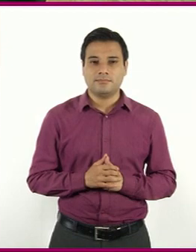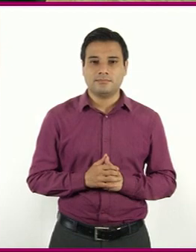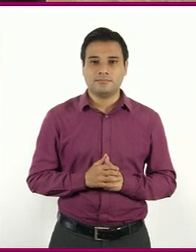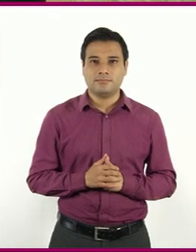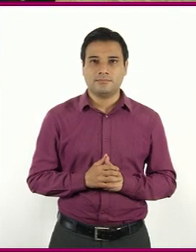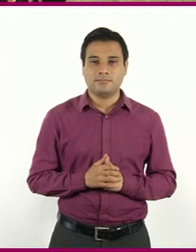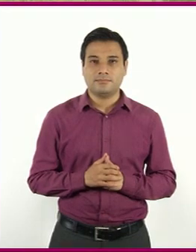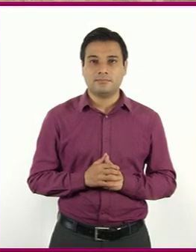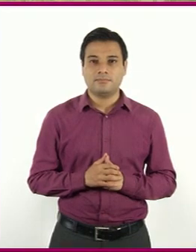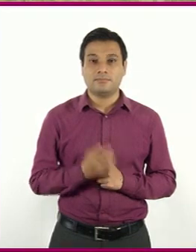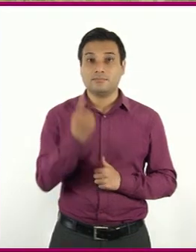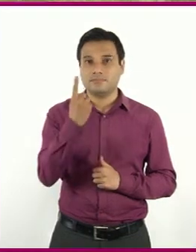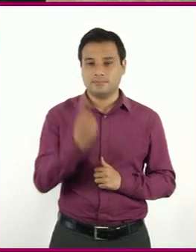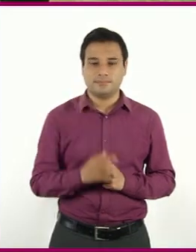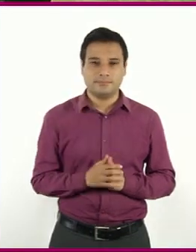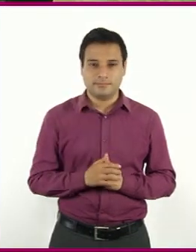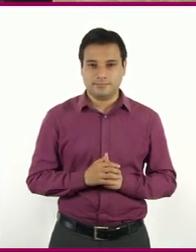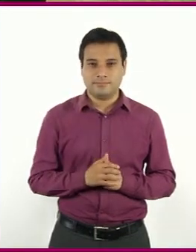Uno más. Uno.